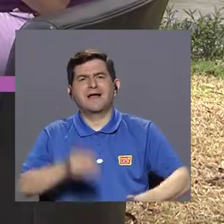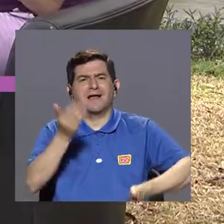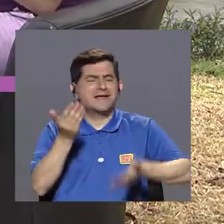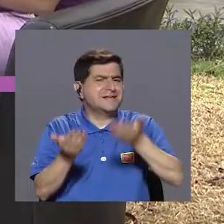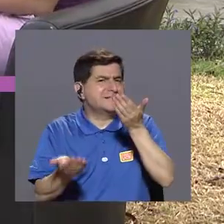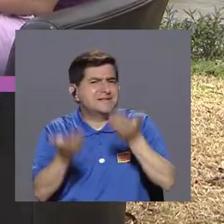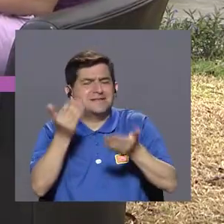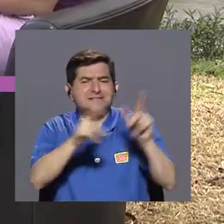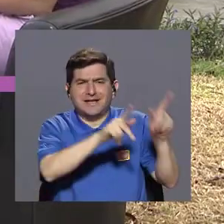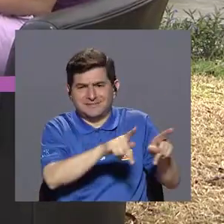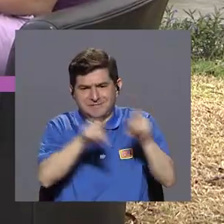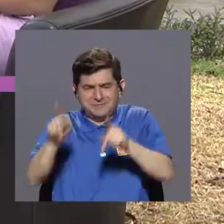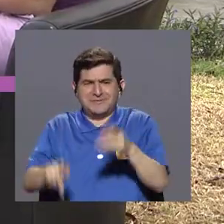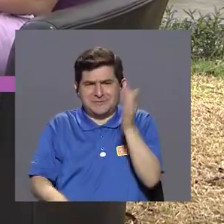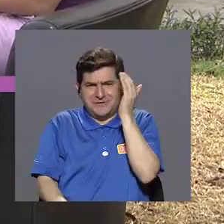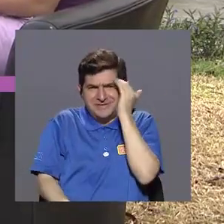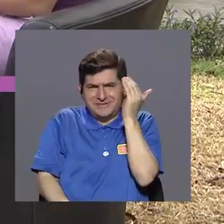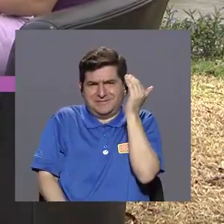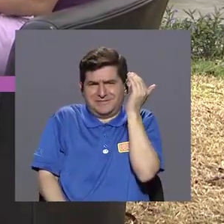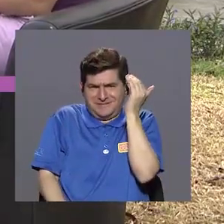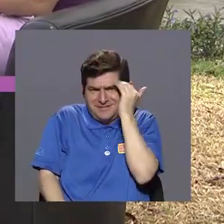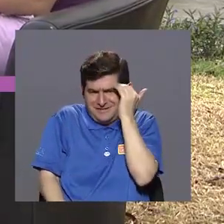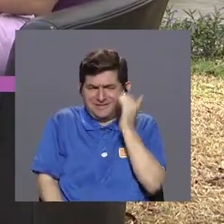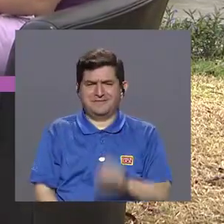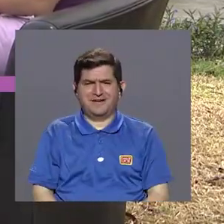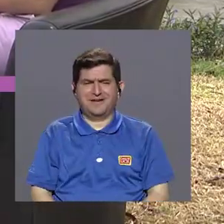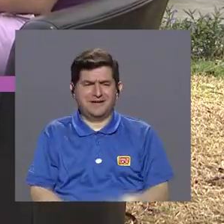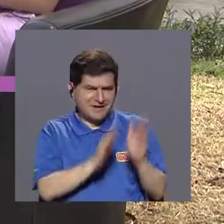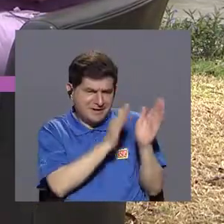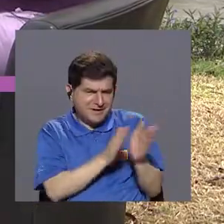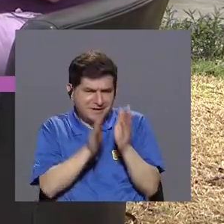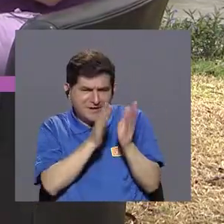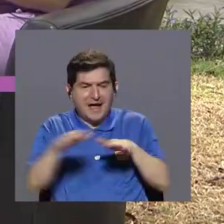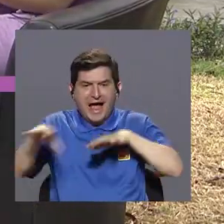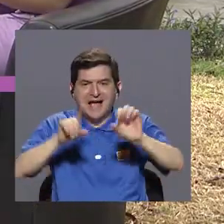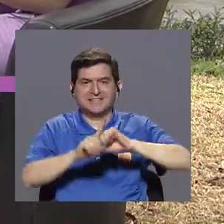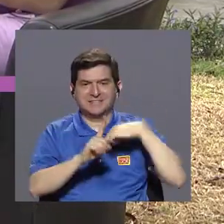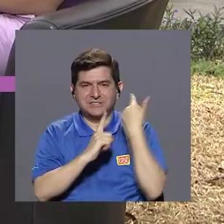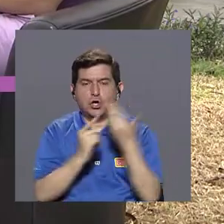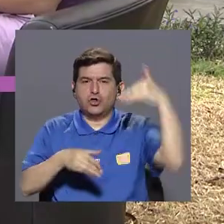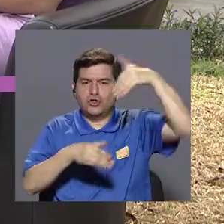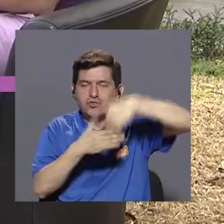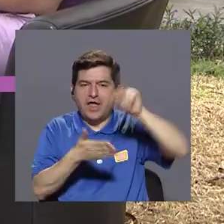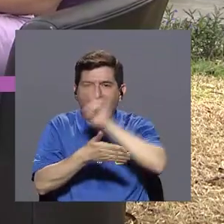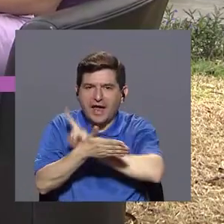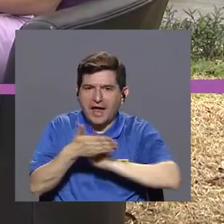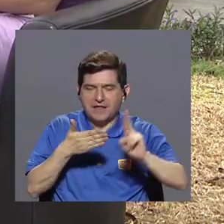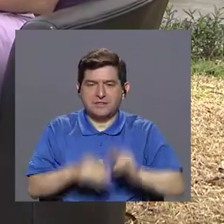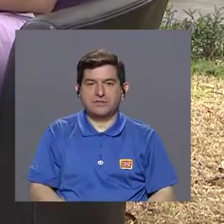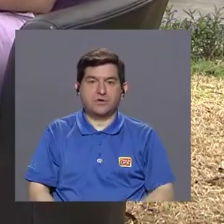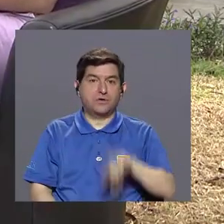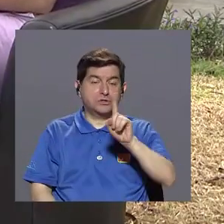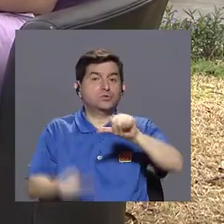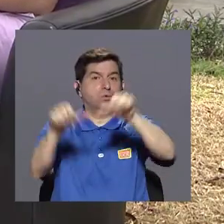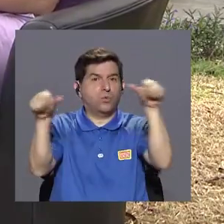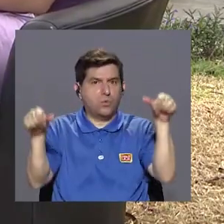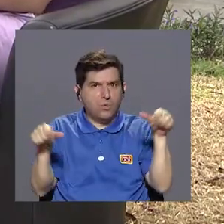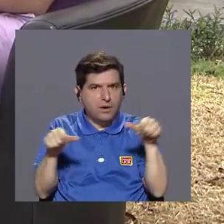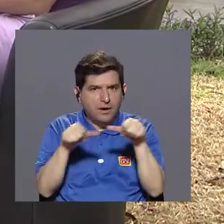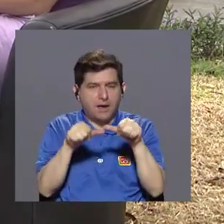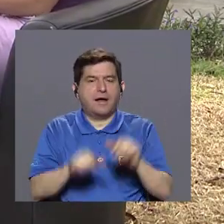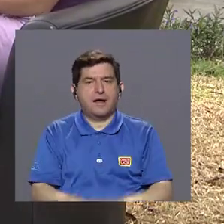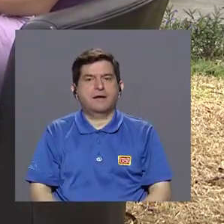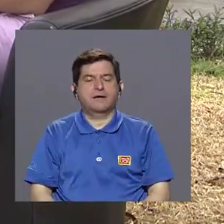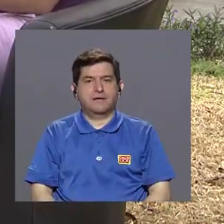Tal vez para que las personas puedan conocer un poco más, ¿verdad?, de uh-huh. cómo está organizada la acción social dentro de la universidad como una de las áreas,